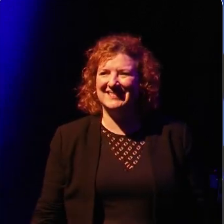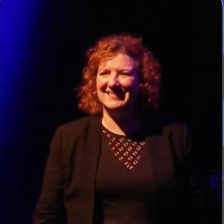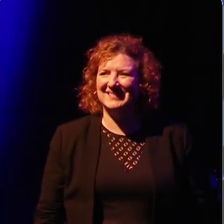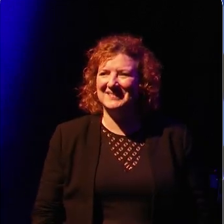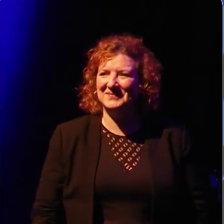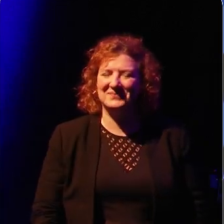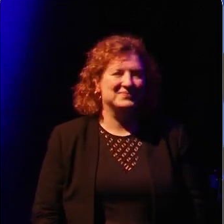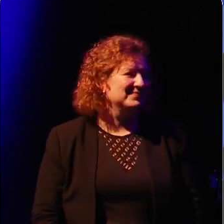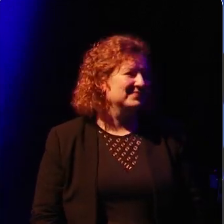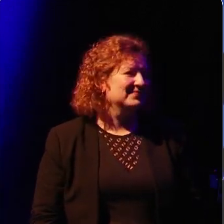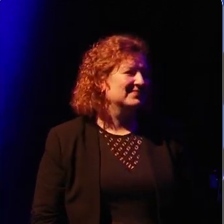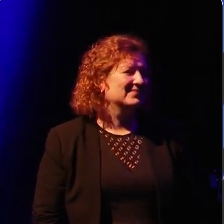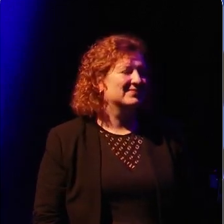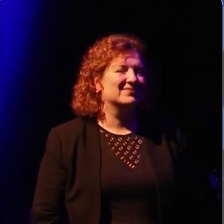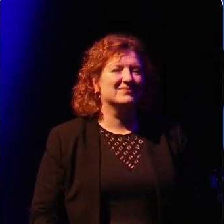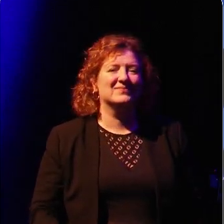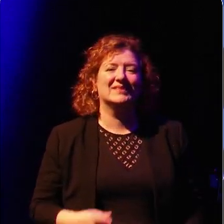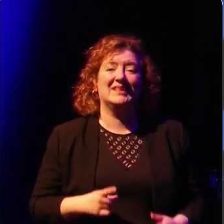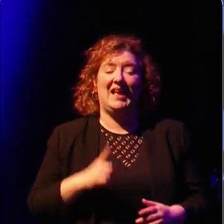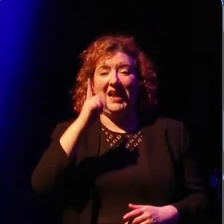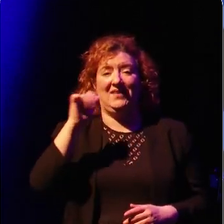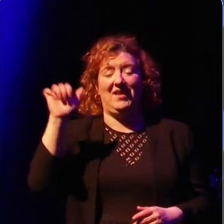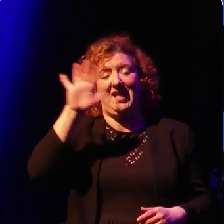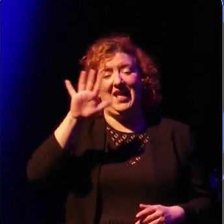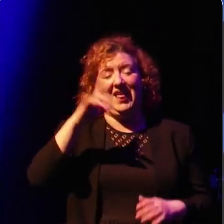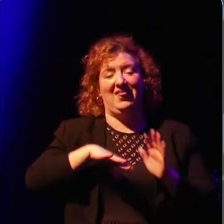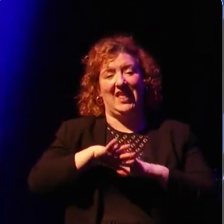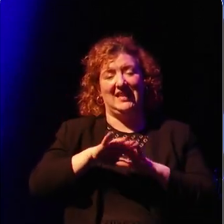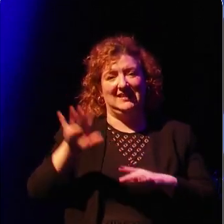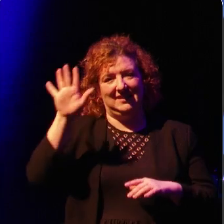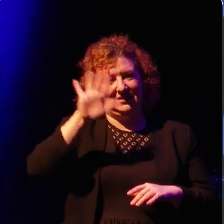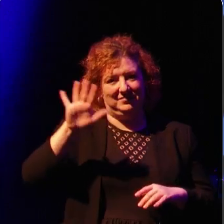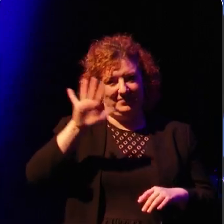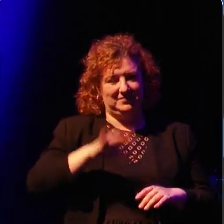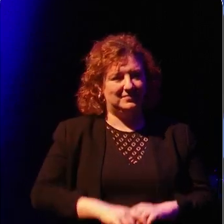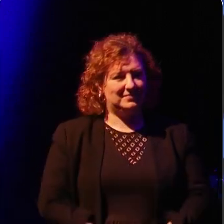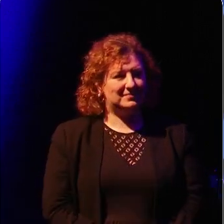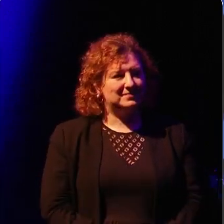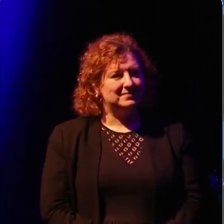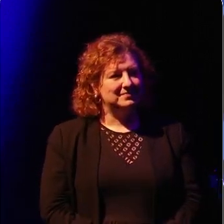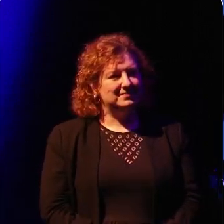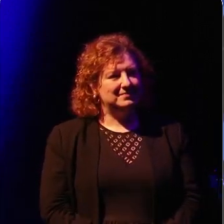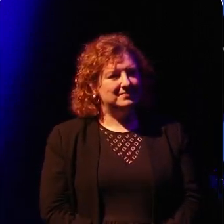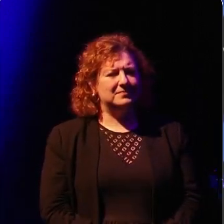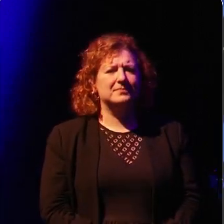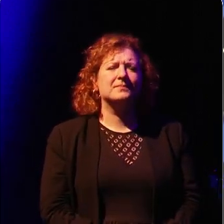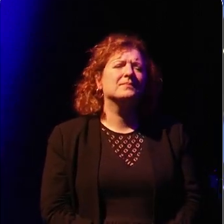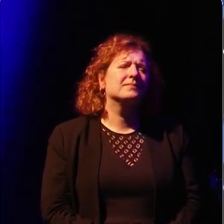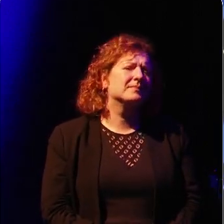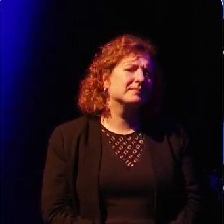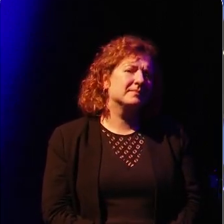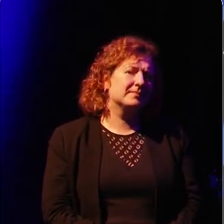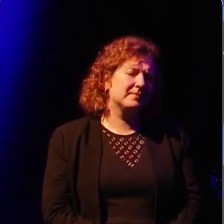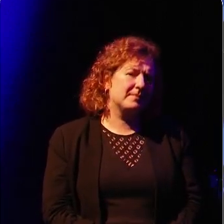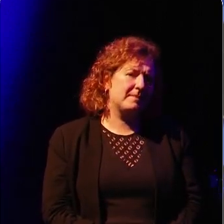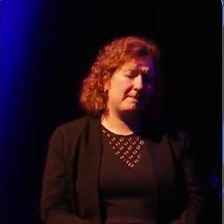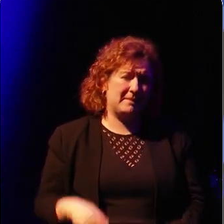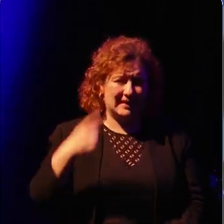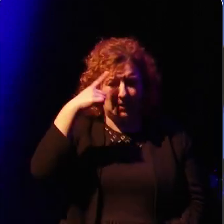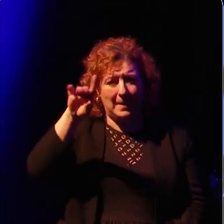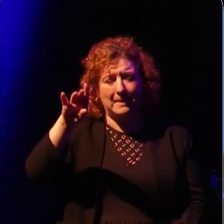Bien, el borde superior derecho. Pero antes de esto, os quiero hacer una pregunta. ¿Cuántos idiomas habla David